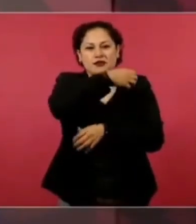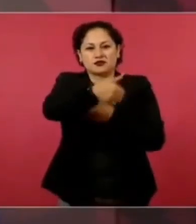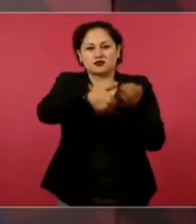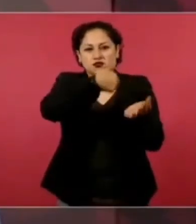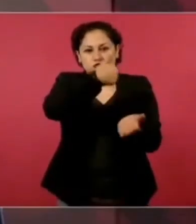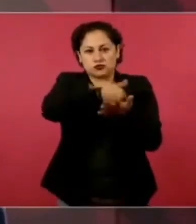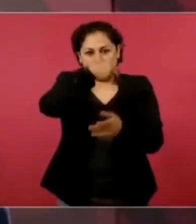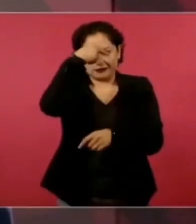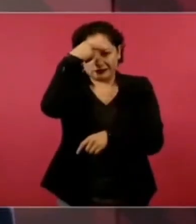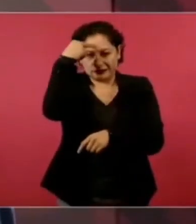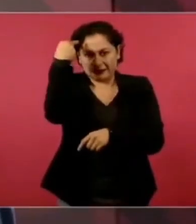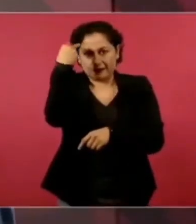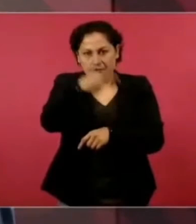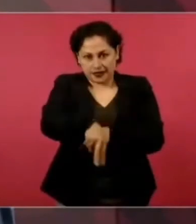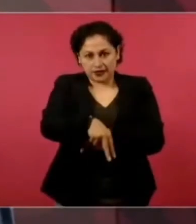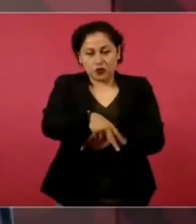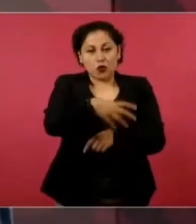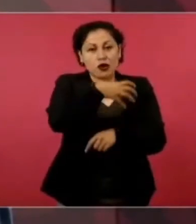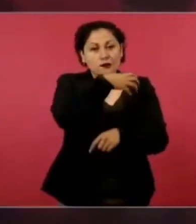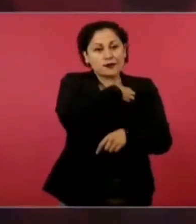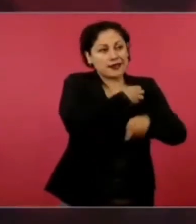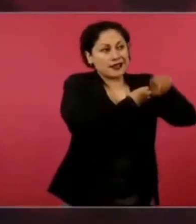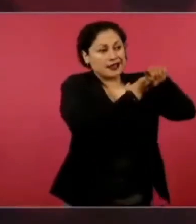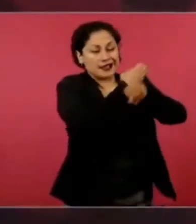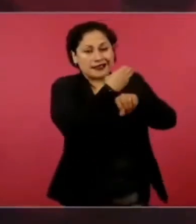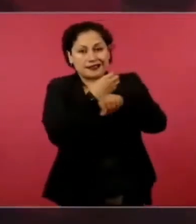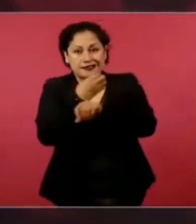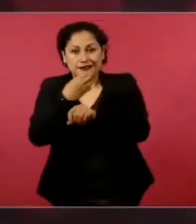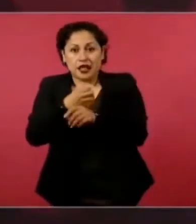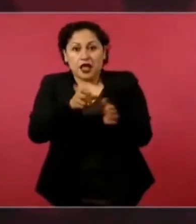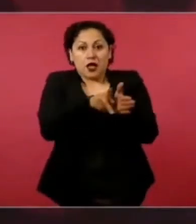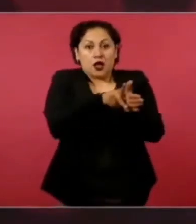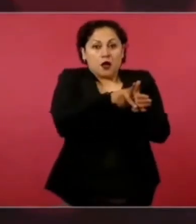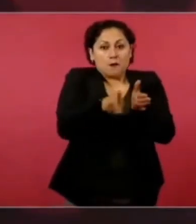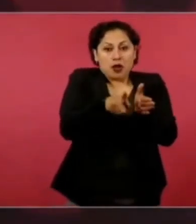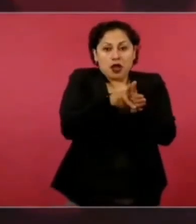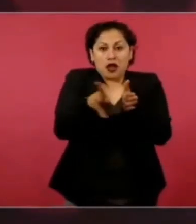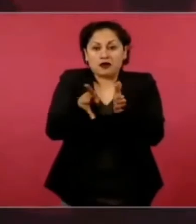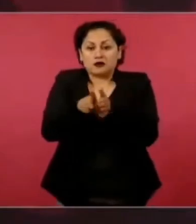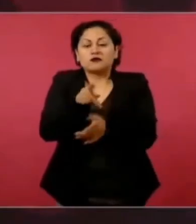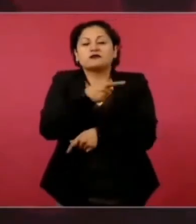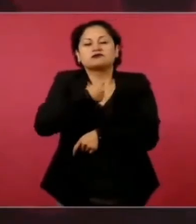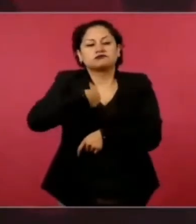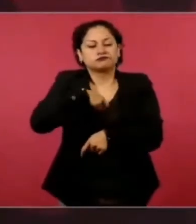y de los estados. Y en efecto,